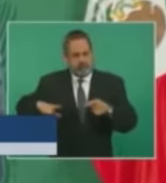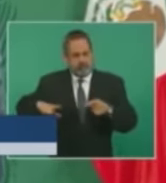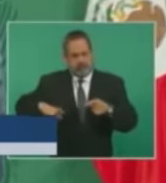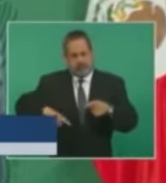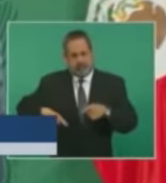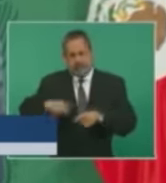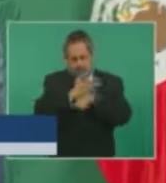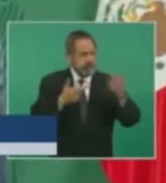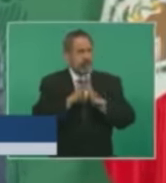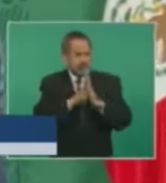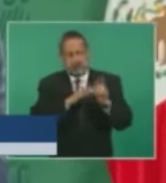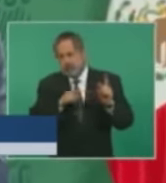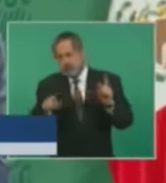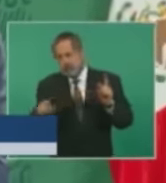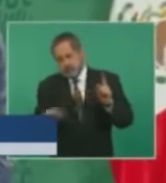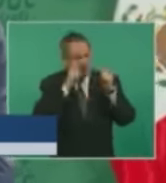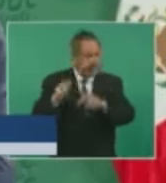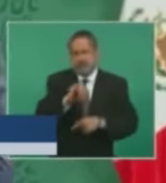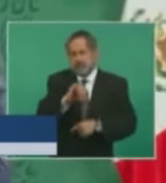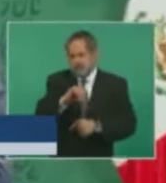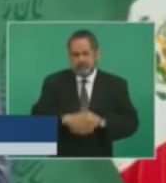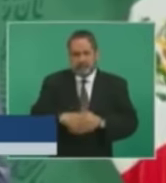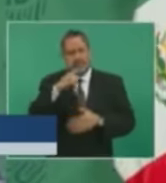los santos también se besaban. También.